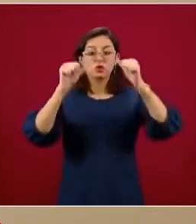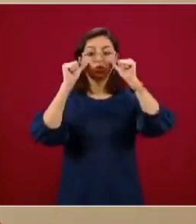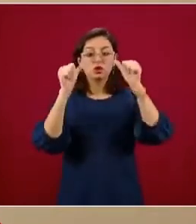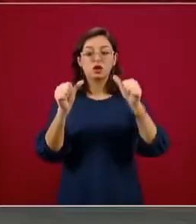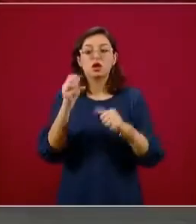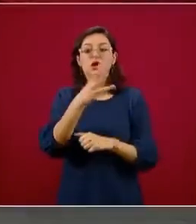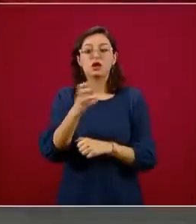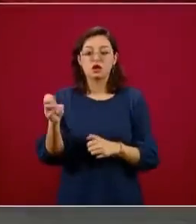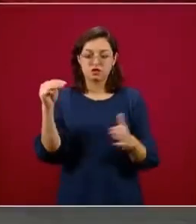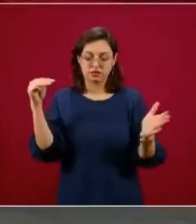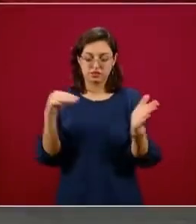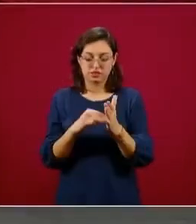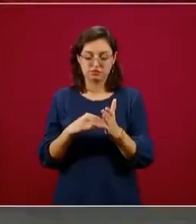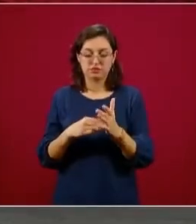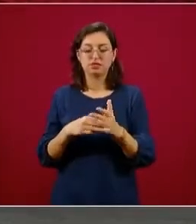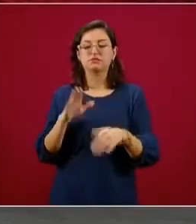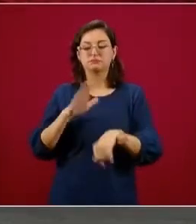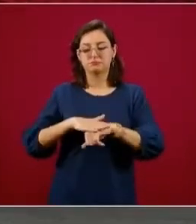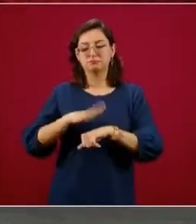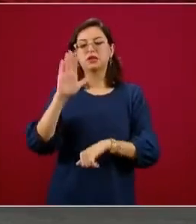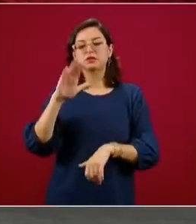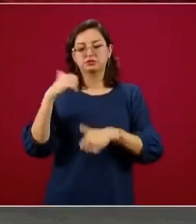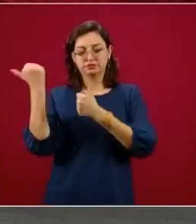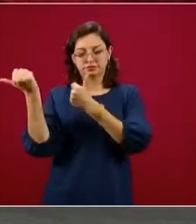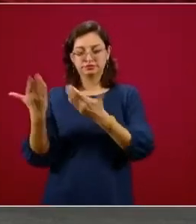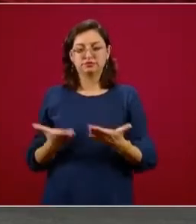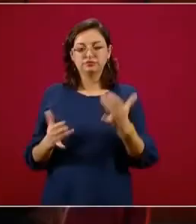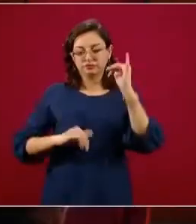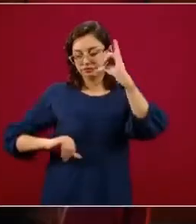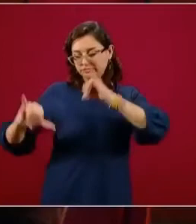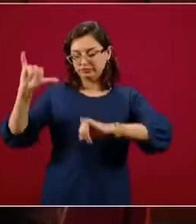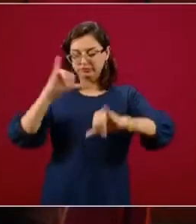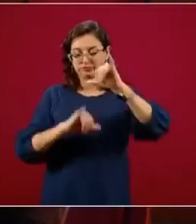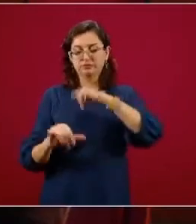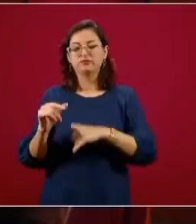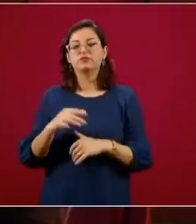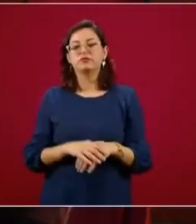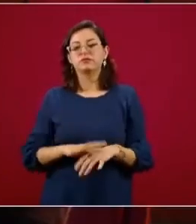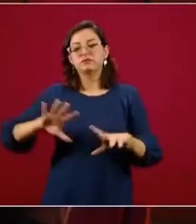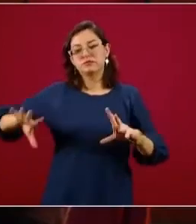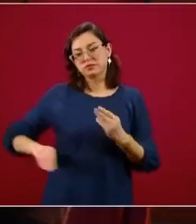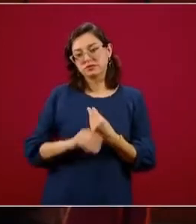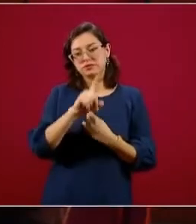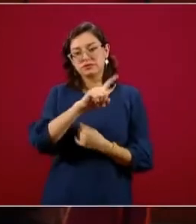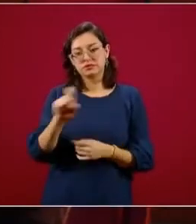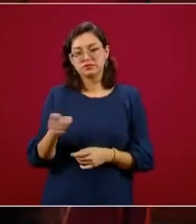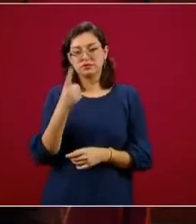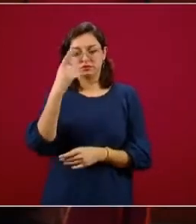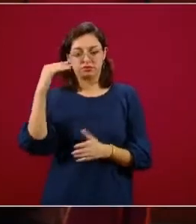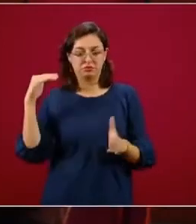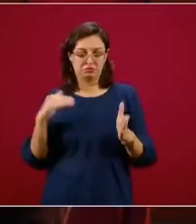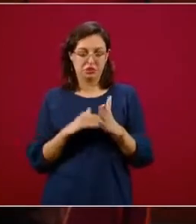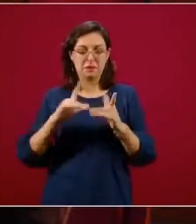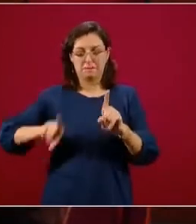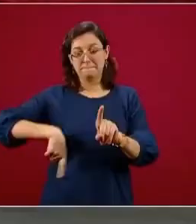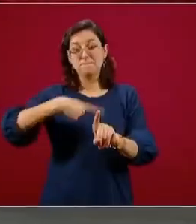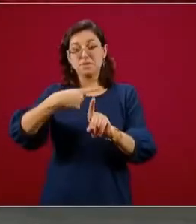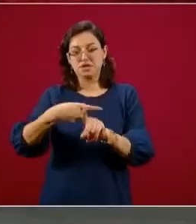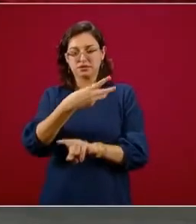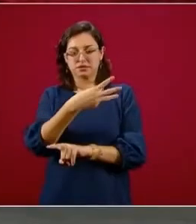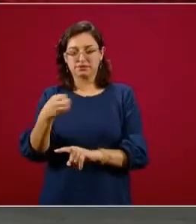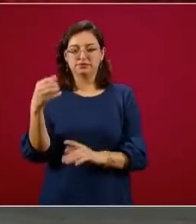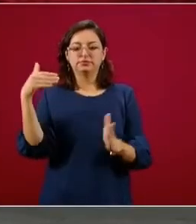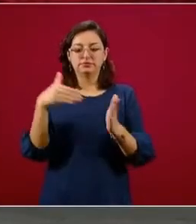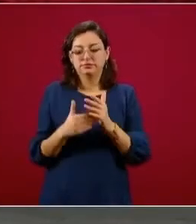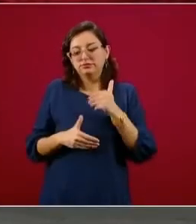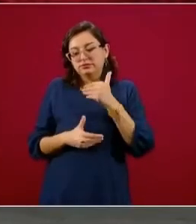de 300.000 pruebas que se van a sumar a estas 101.900 que actualmente se tienen para poder continuar